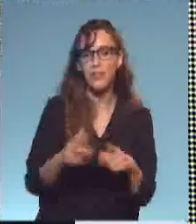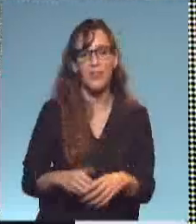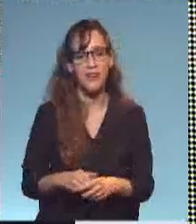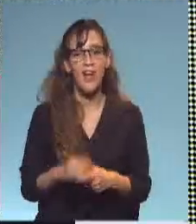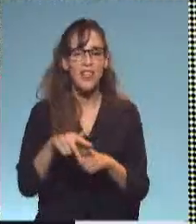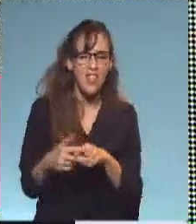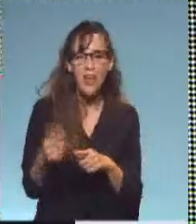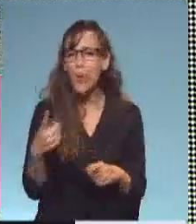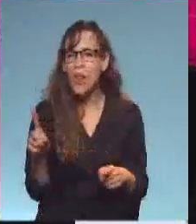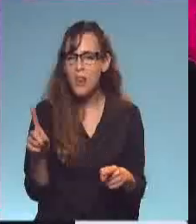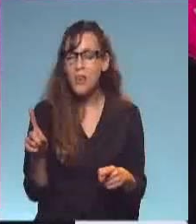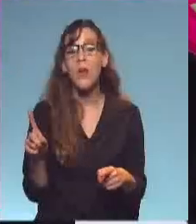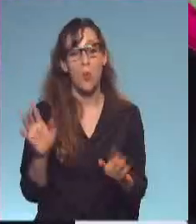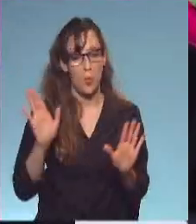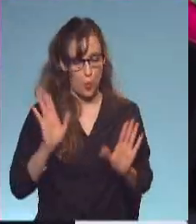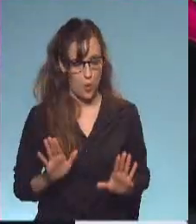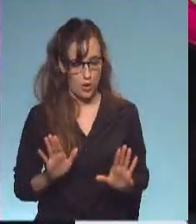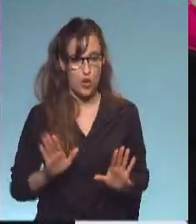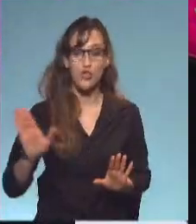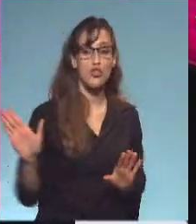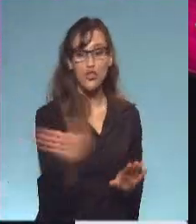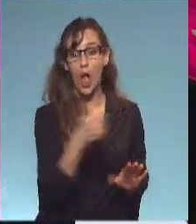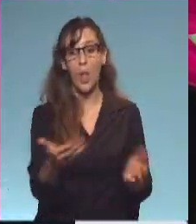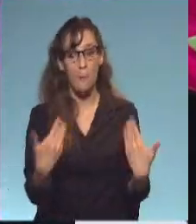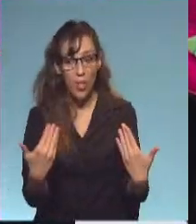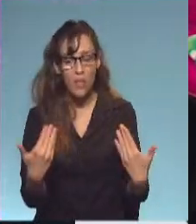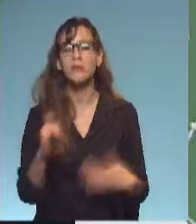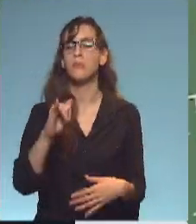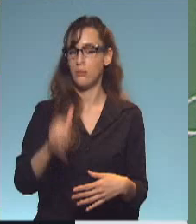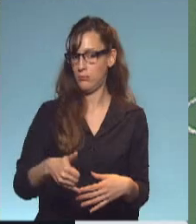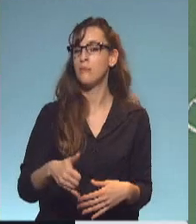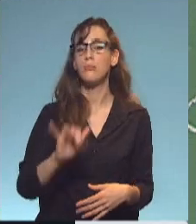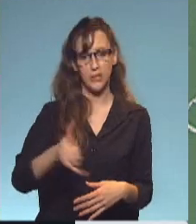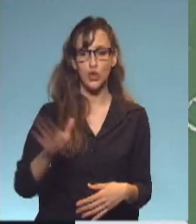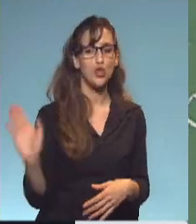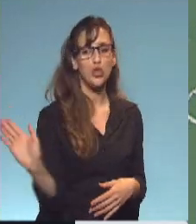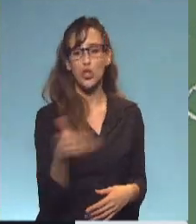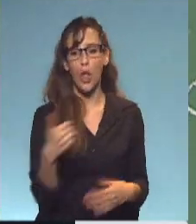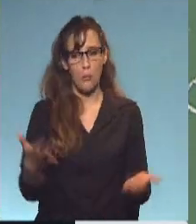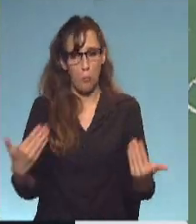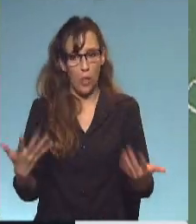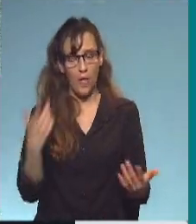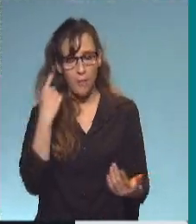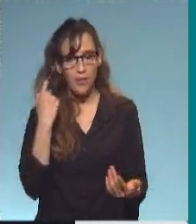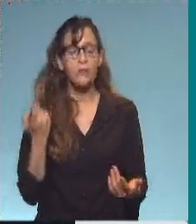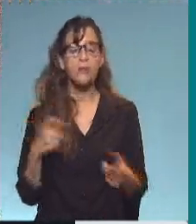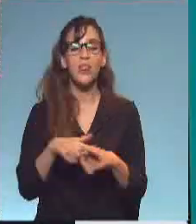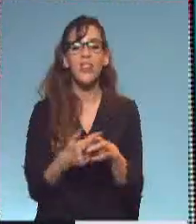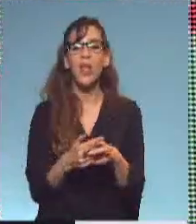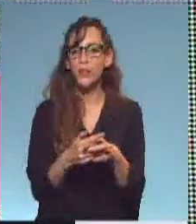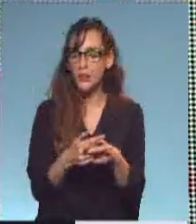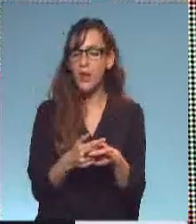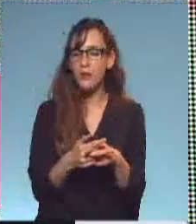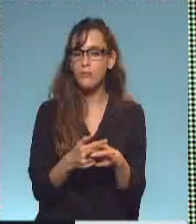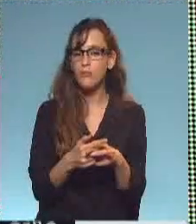Todos pueden, primero. ¿Todos pueden? ¿Aprender esto? No, todos creo, pueden. No. No, sí, todos pueden. Mira, es una técnica que no se conoce tanto porque en